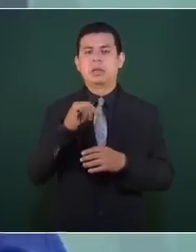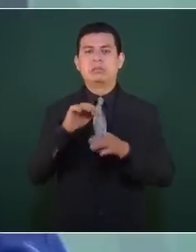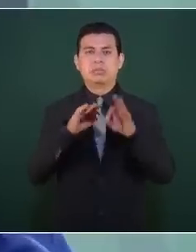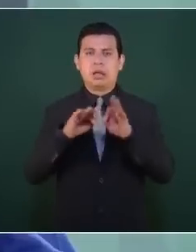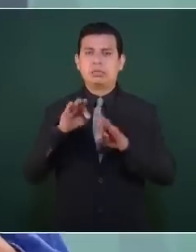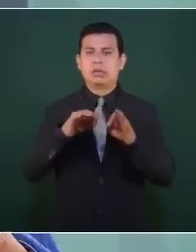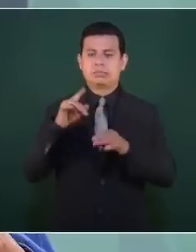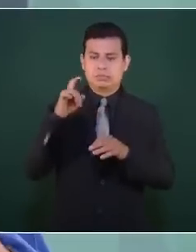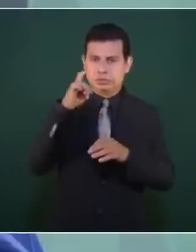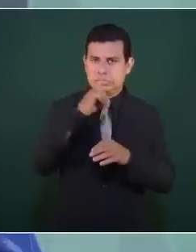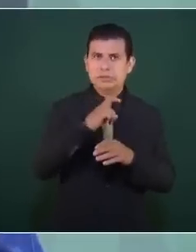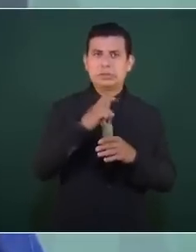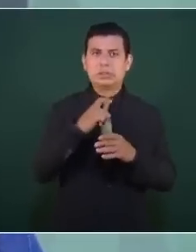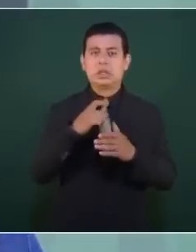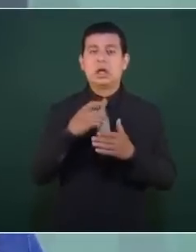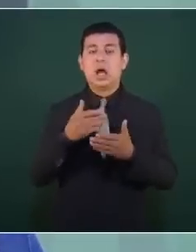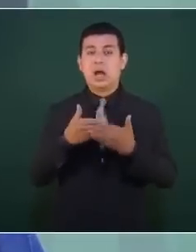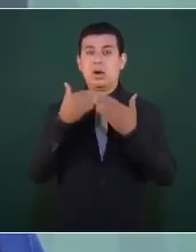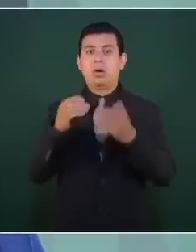ahora con la tercera ola